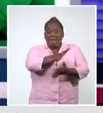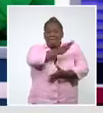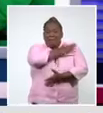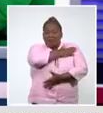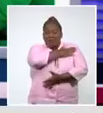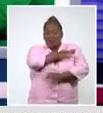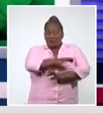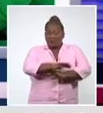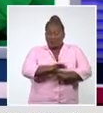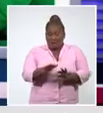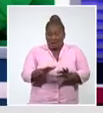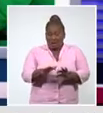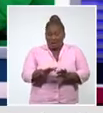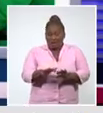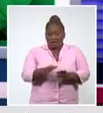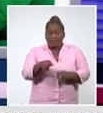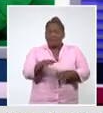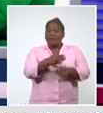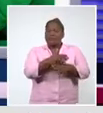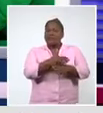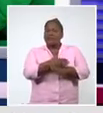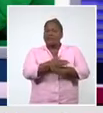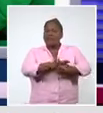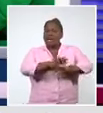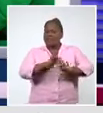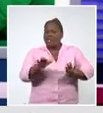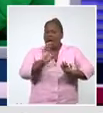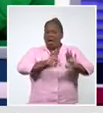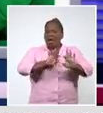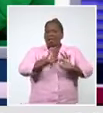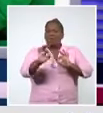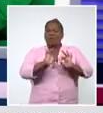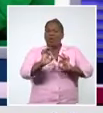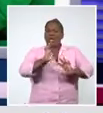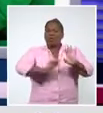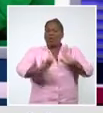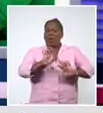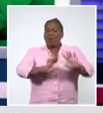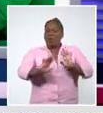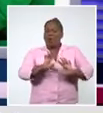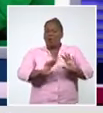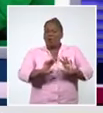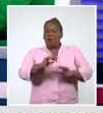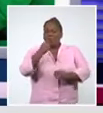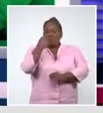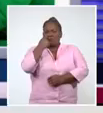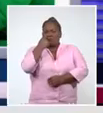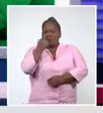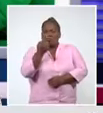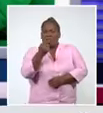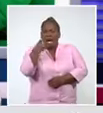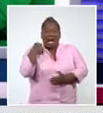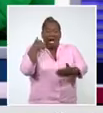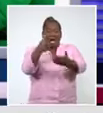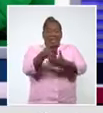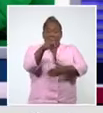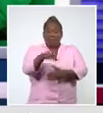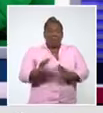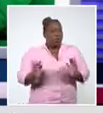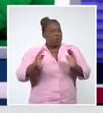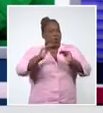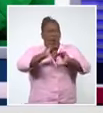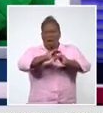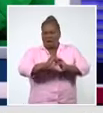pues se ven las reacciones adversas. Lo que se ha encontrado hasta ahora es que no hay reacciones adversas de gran